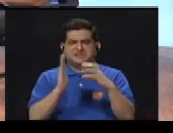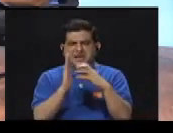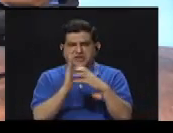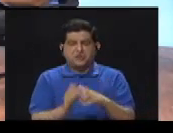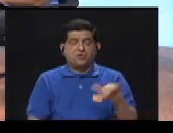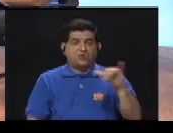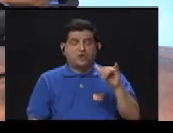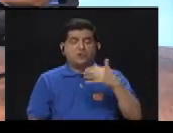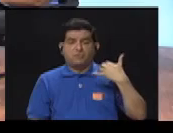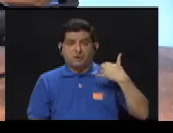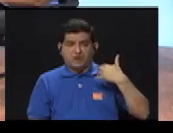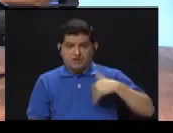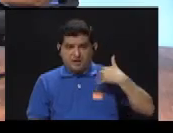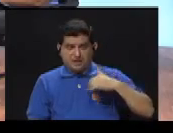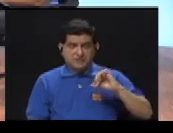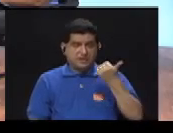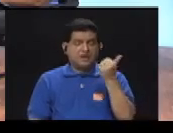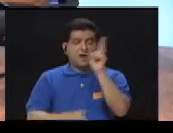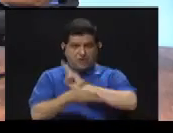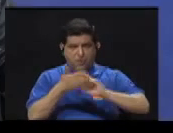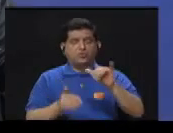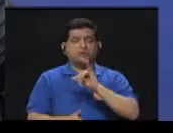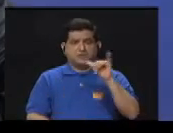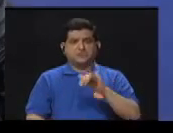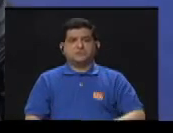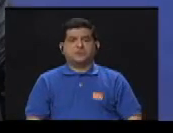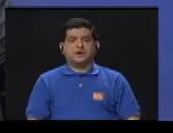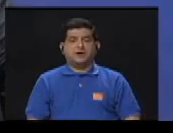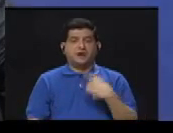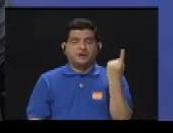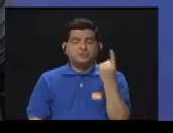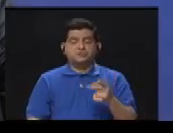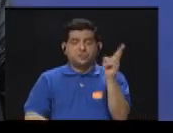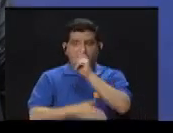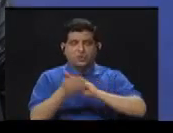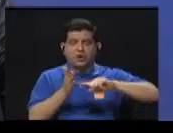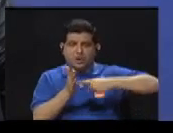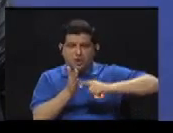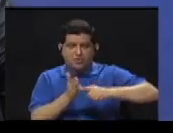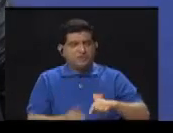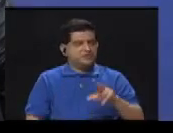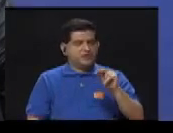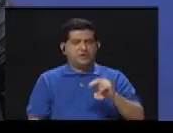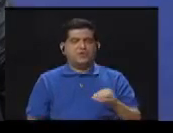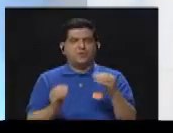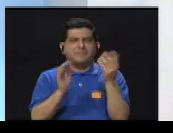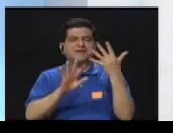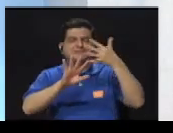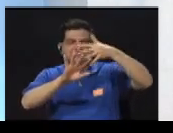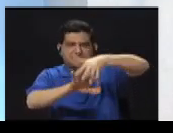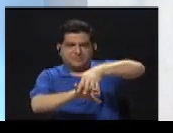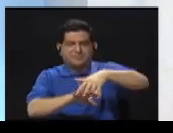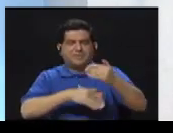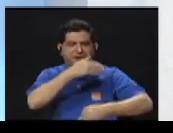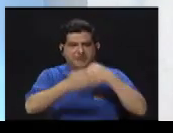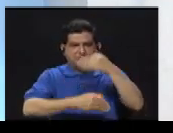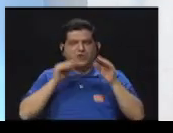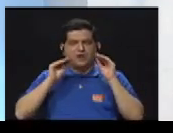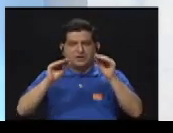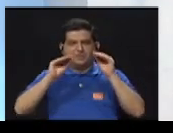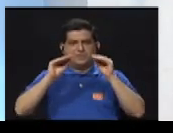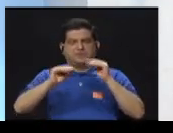cosa. Y mismo en Argentina, en todas las otras universidades es así. Solo en la Universidad de Buenos Aires pasa eso, de que es más integral.